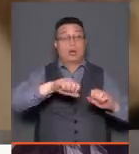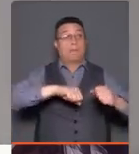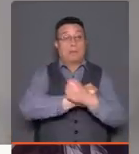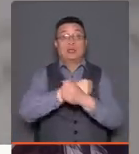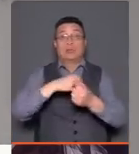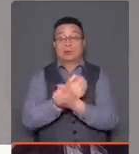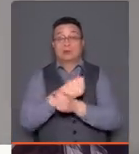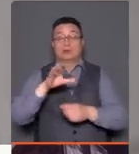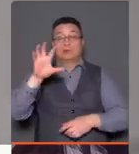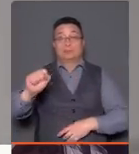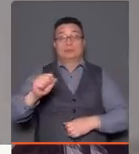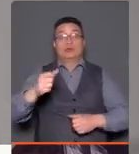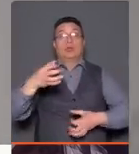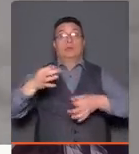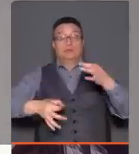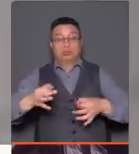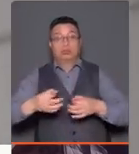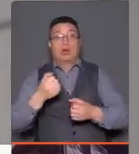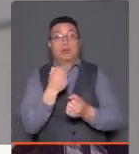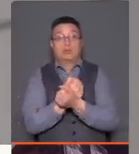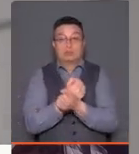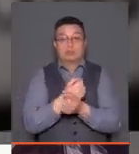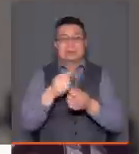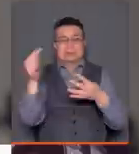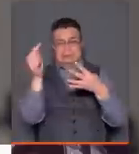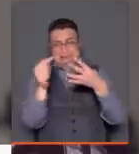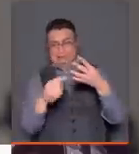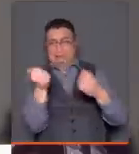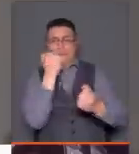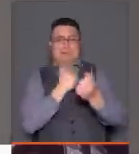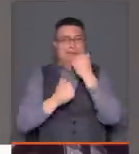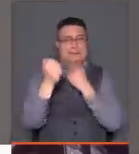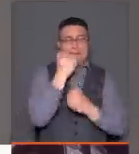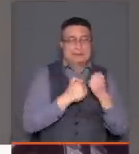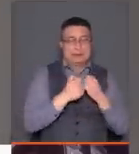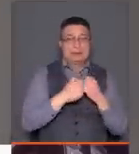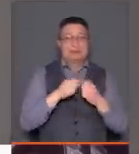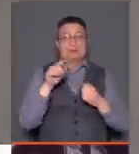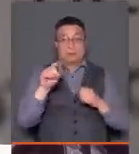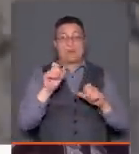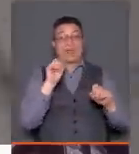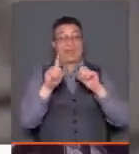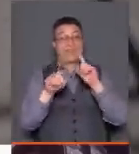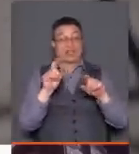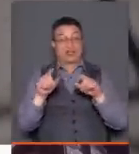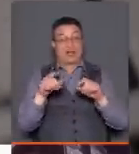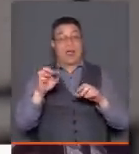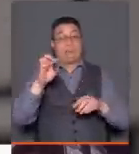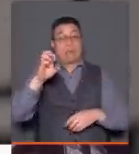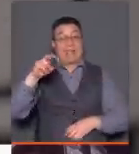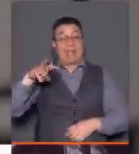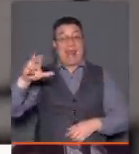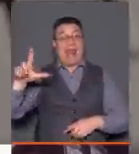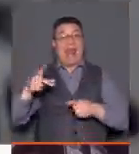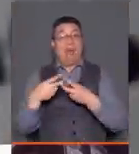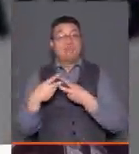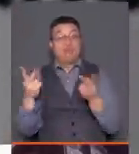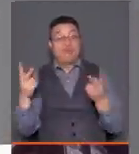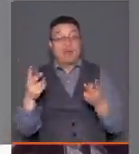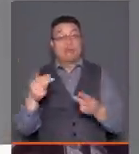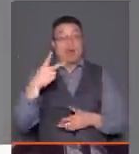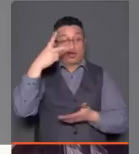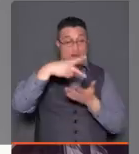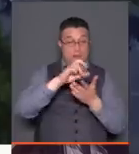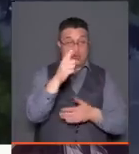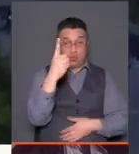sistema policial y Judicial lleno de lagunas según registros de la defensoría penal pública desde el 2001 hasta el